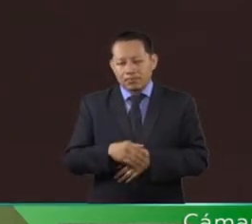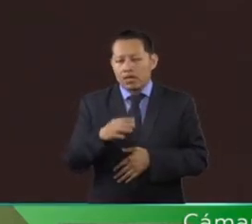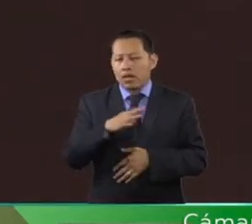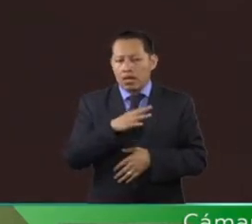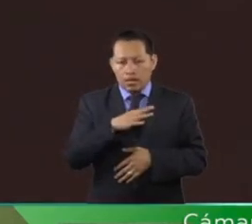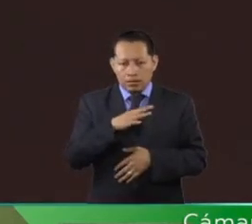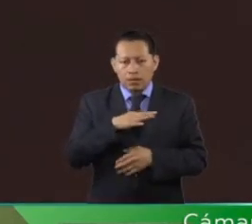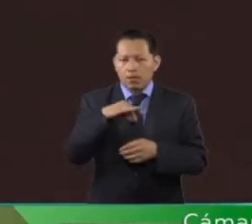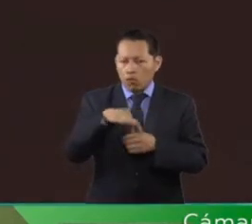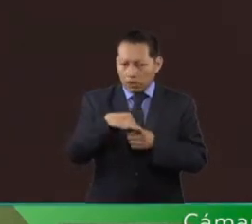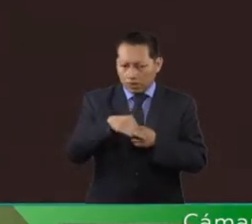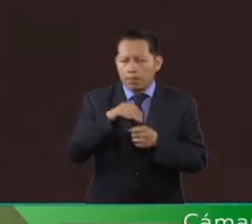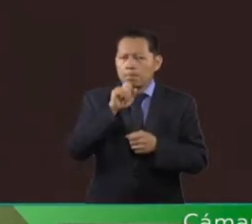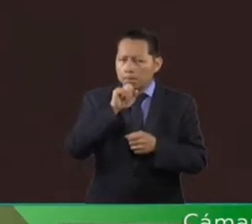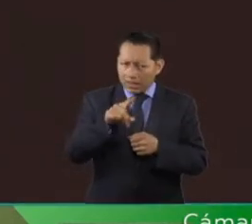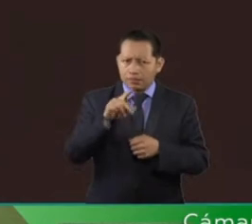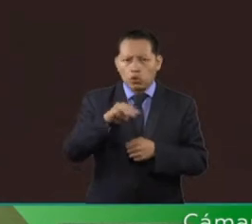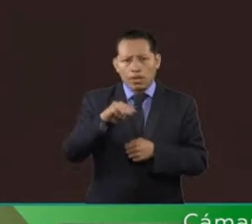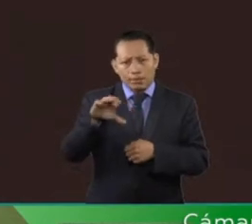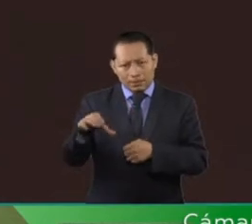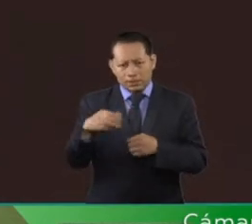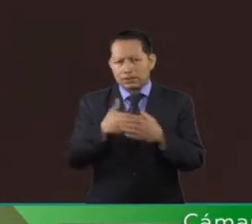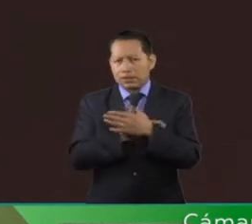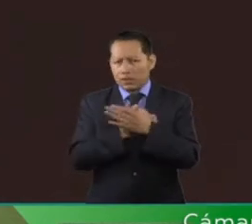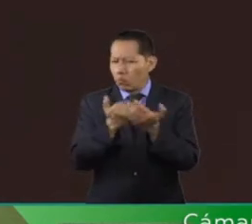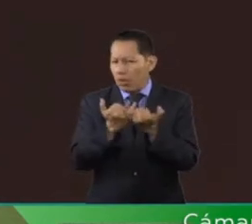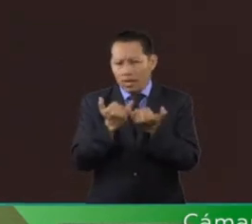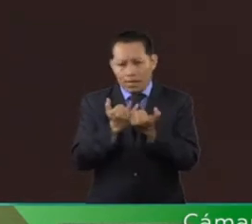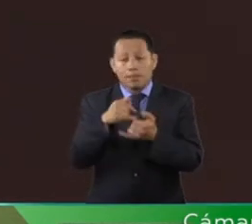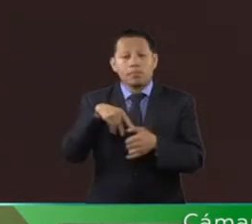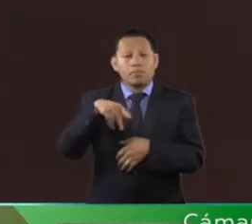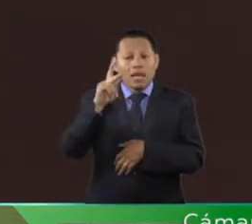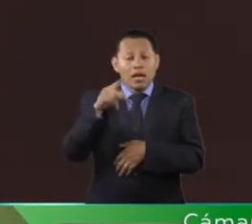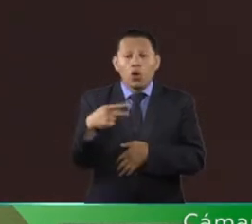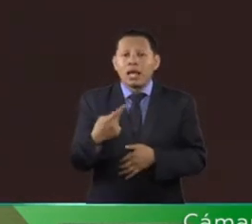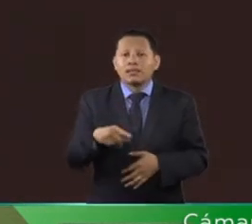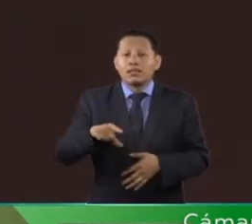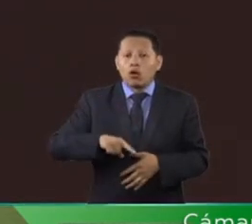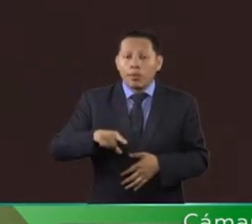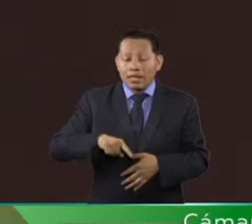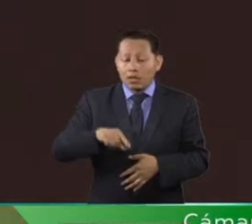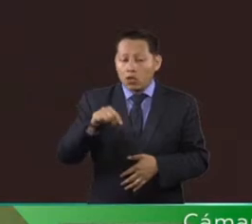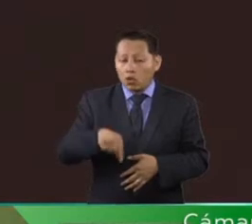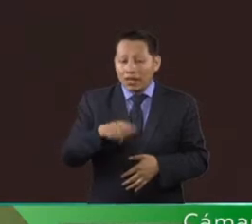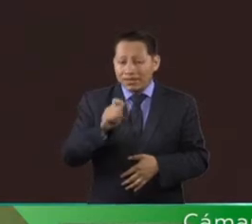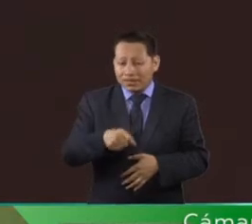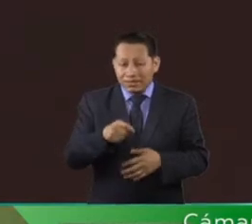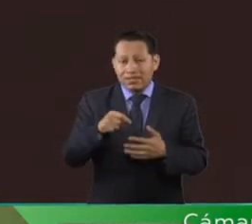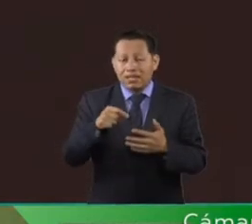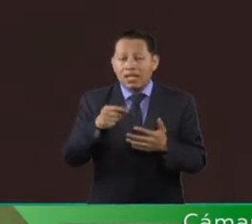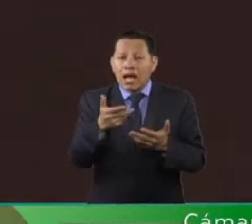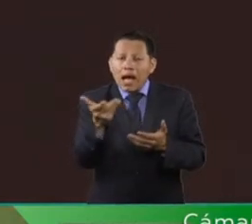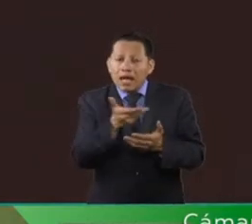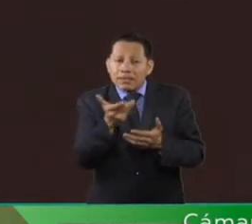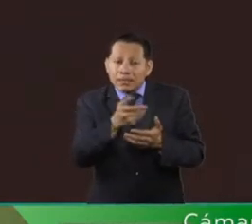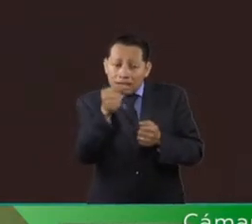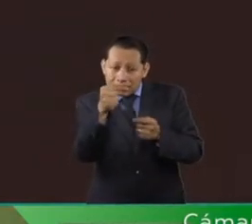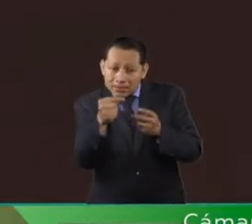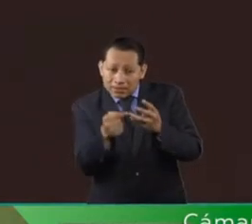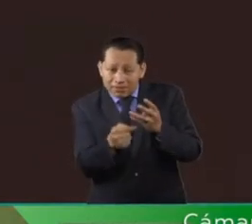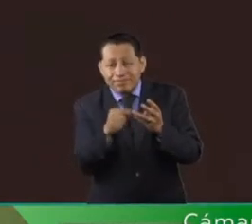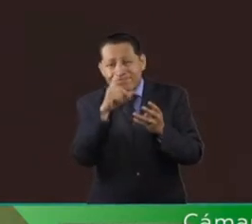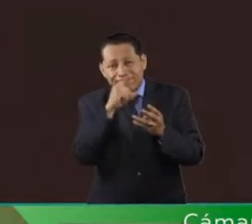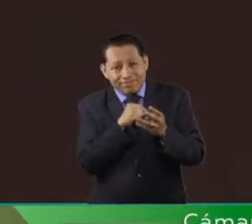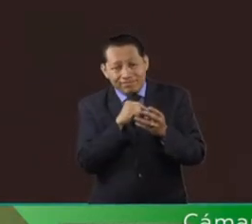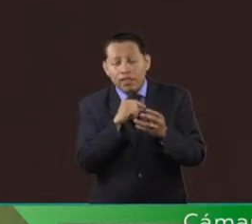votados también por Movimiento Ciudadano, pero la estrategia de este gobierno ha fallado. El bienestar